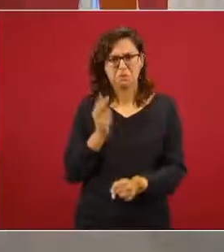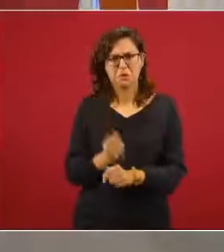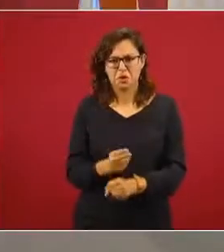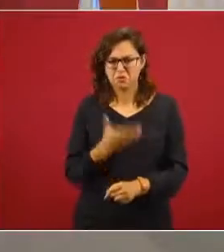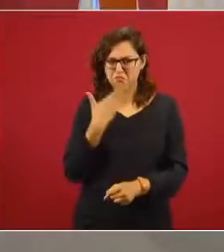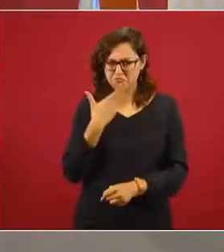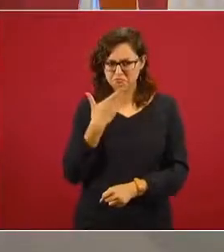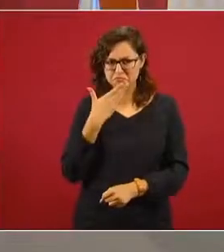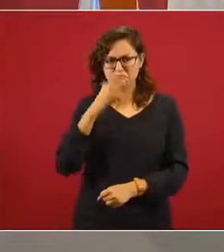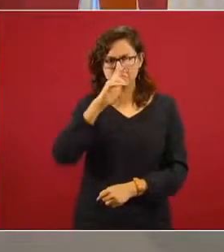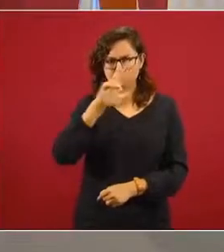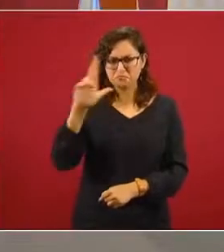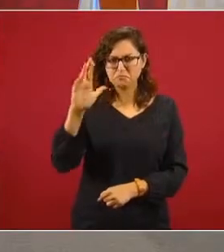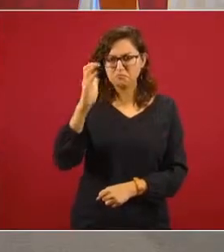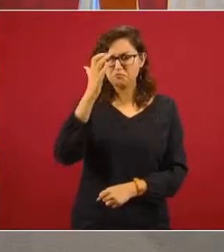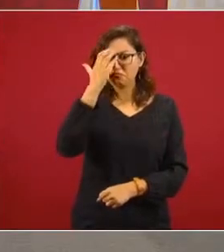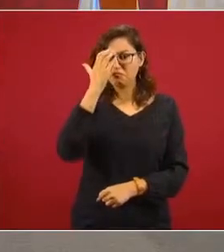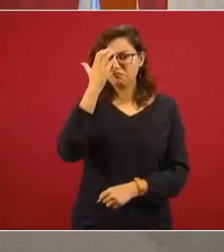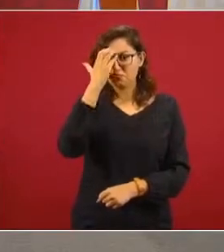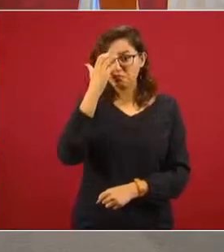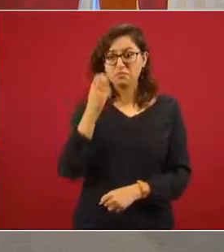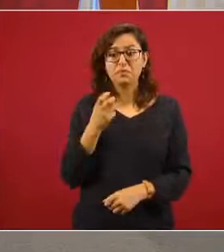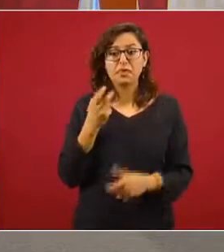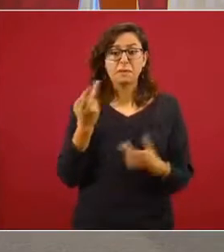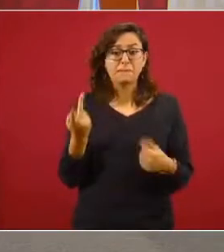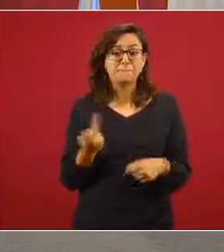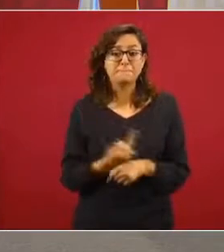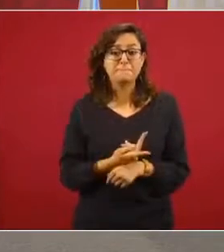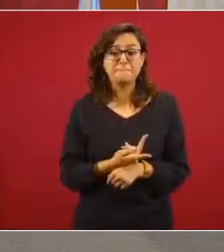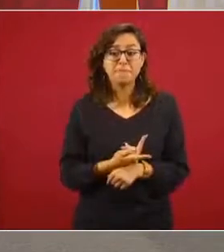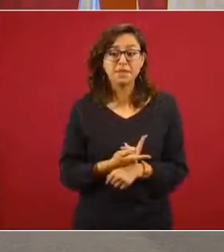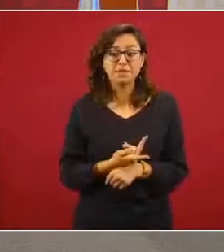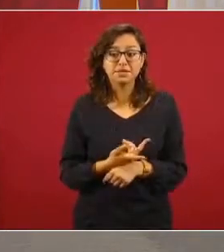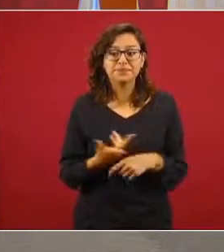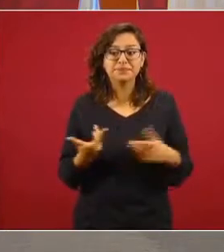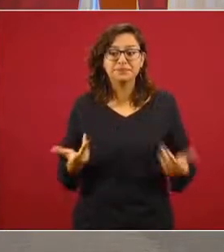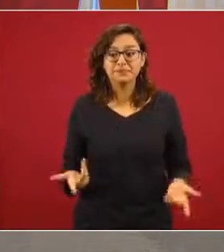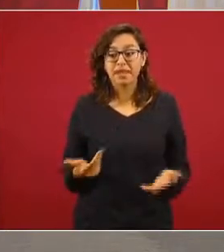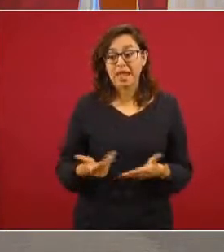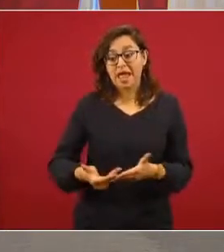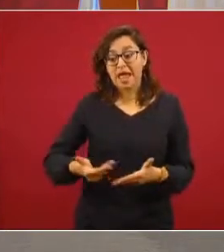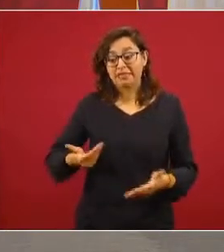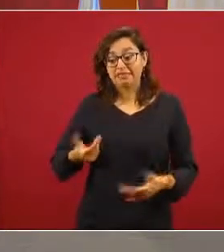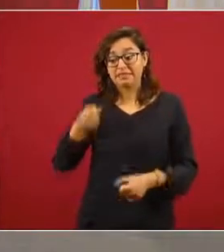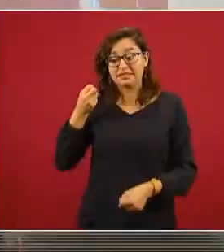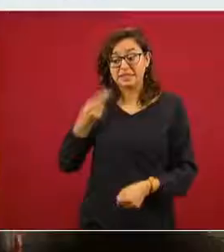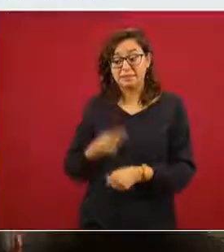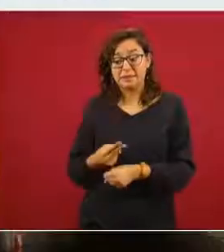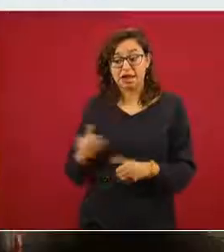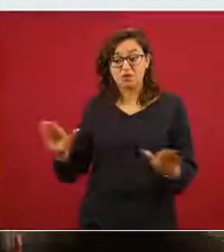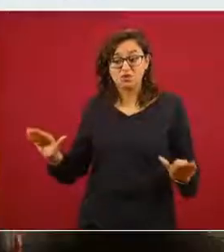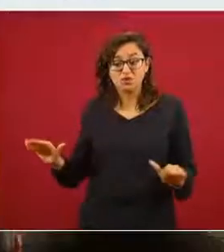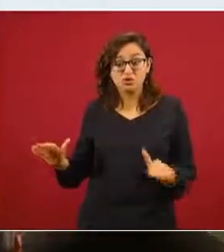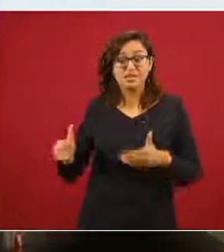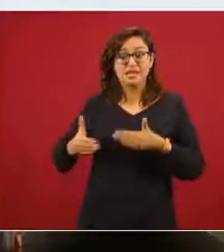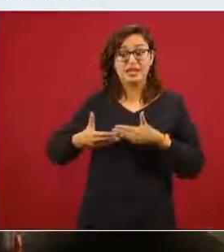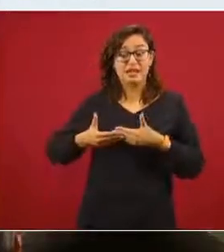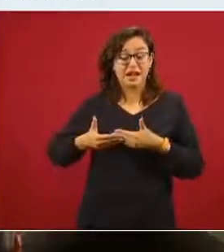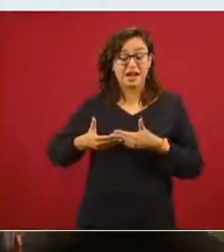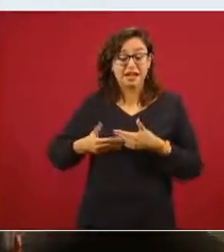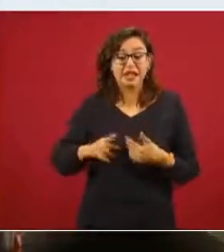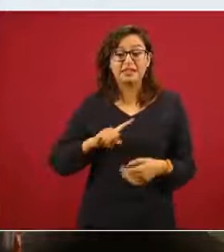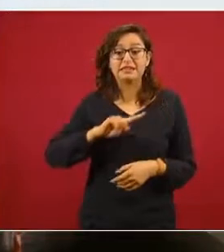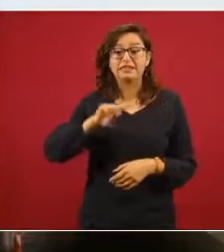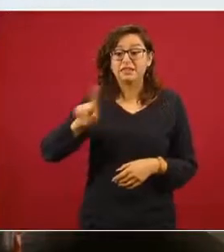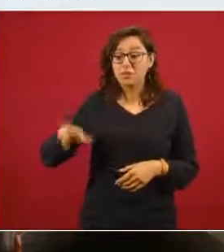momento que ese cierre tan anticipado podría agotar en la parte económica y social y después, cuando fuera